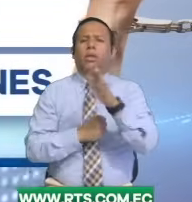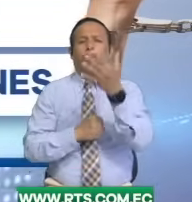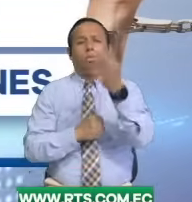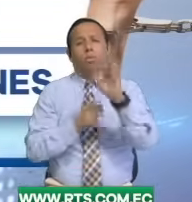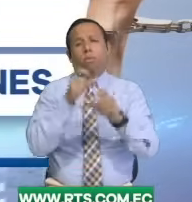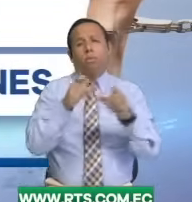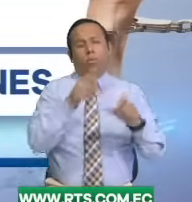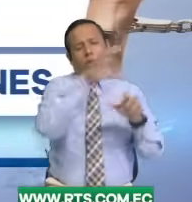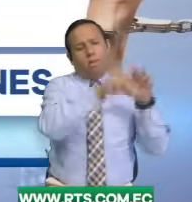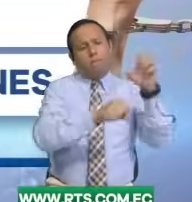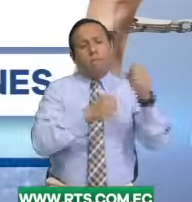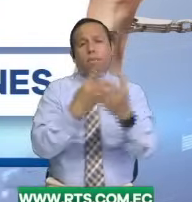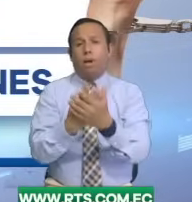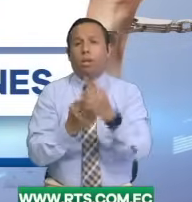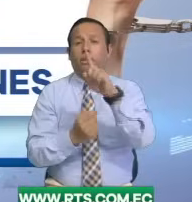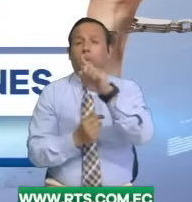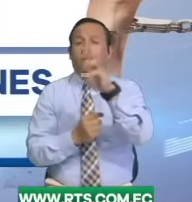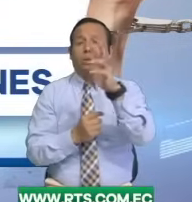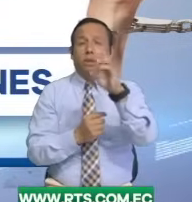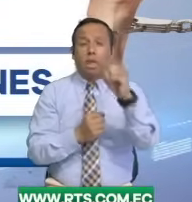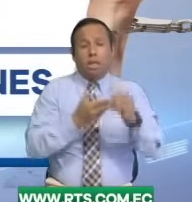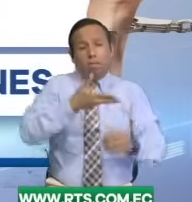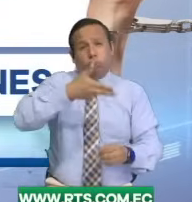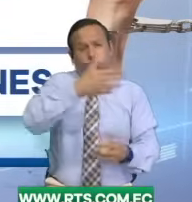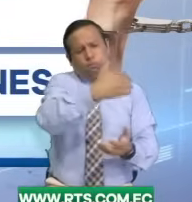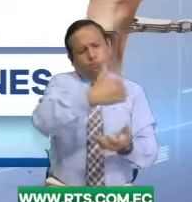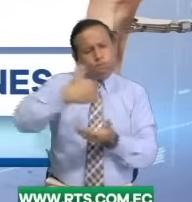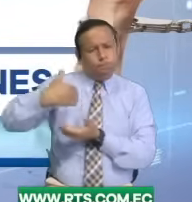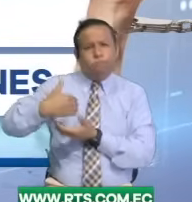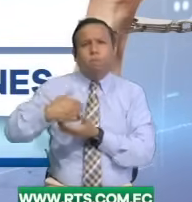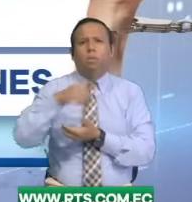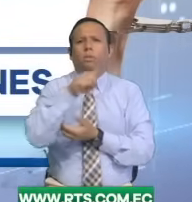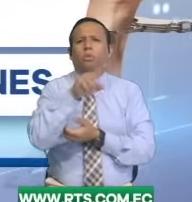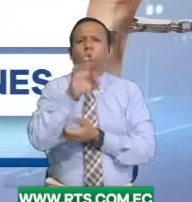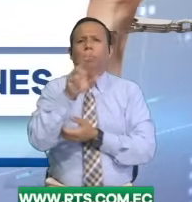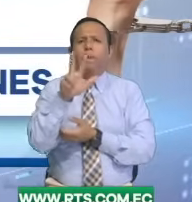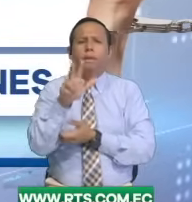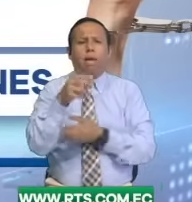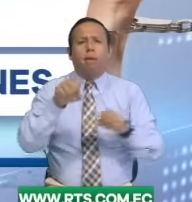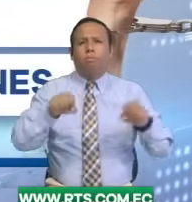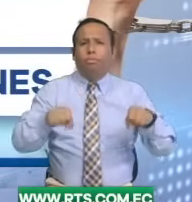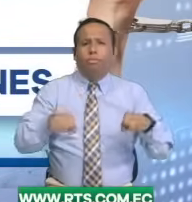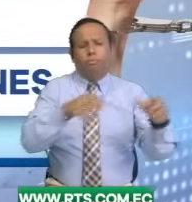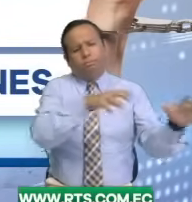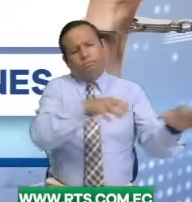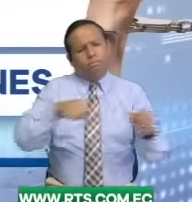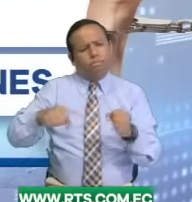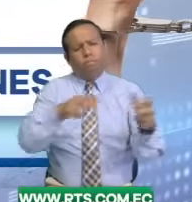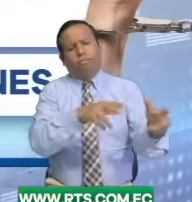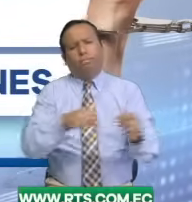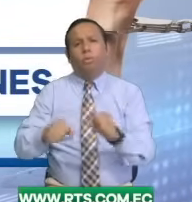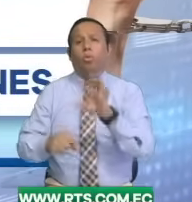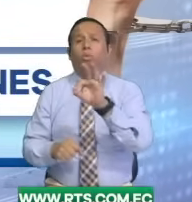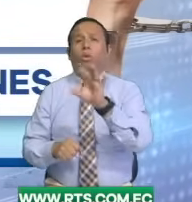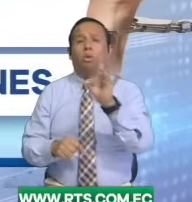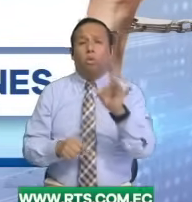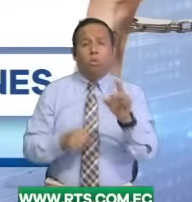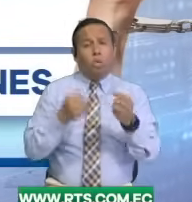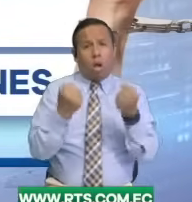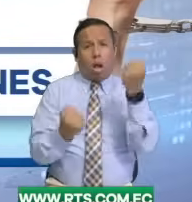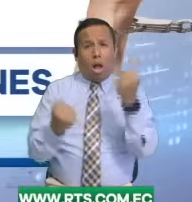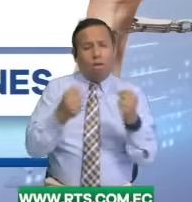detenidos, 160 armas de fuego decomisadas, 193 motos recuperadas, 98 vehículos